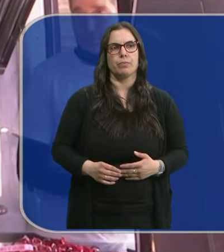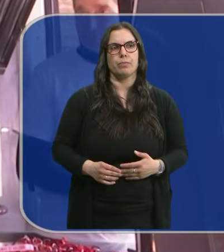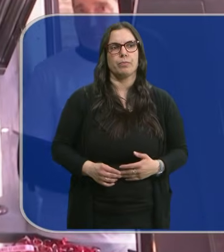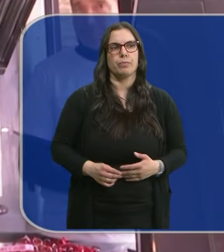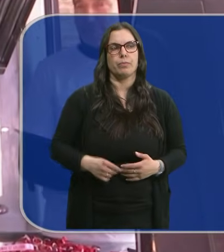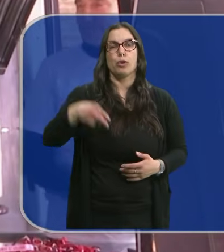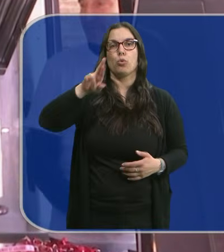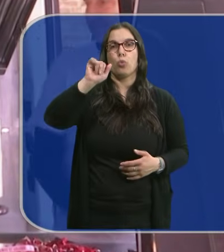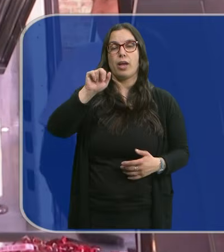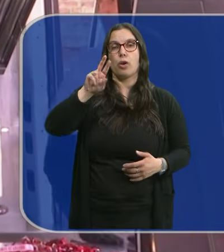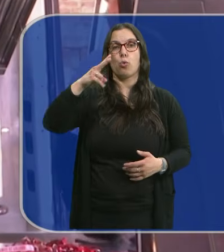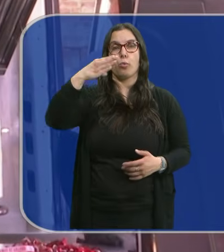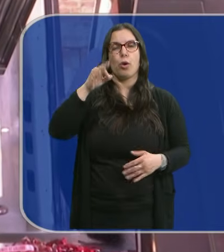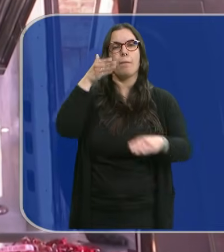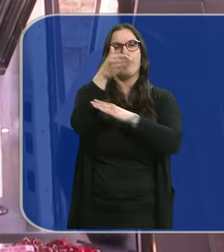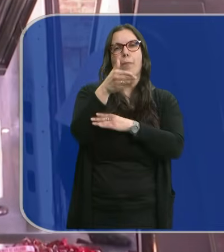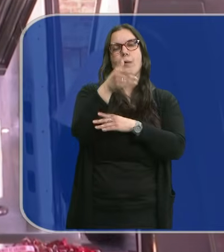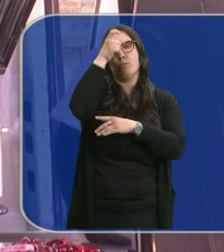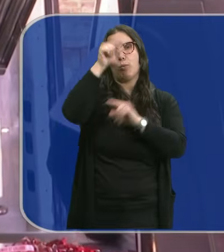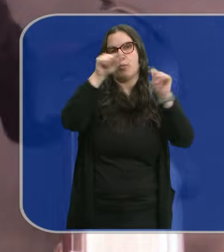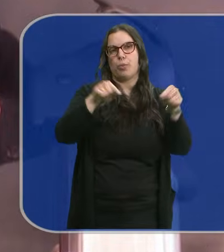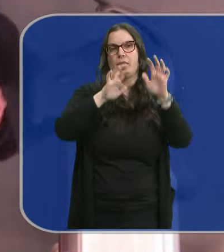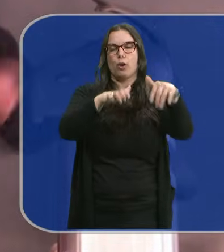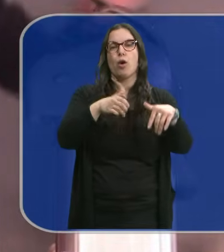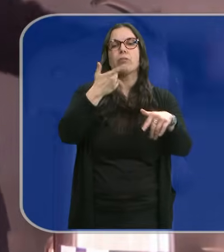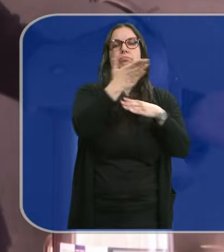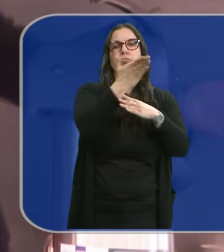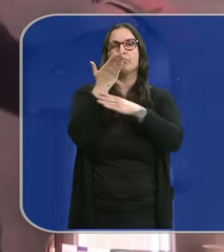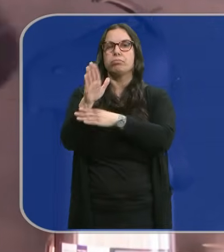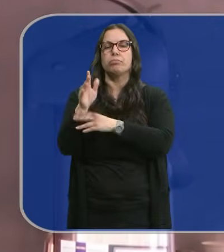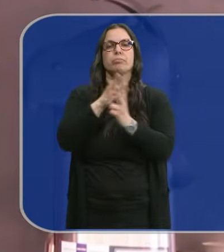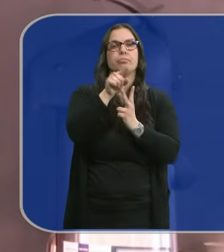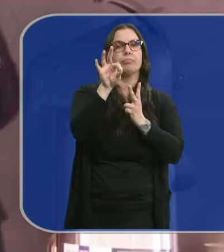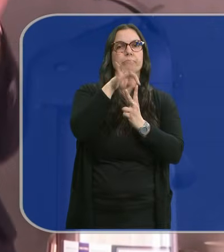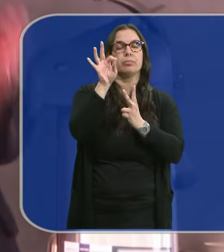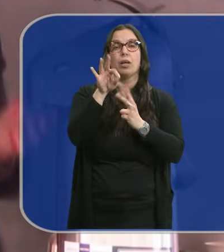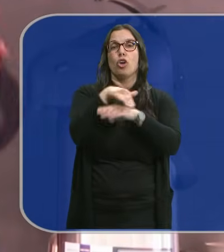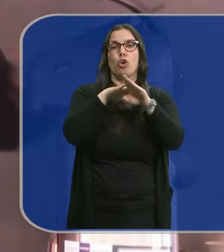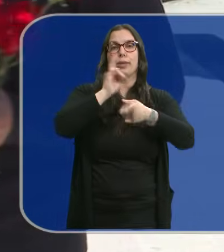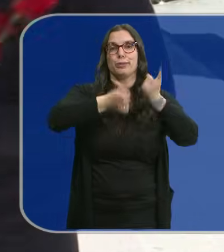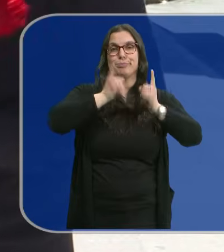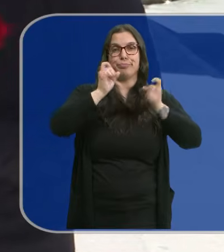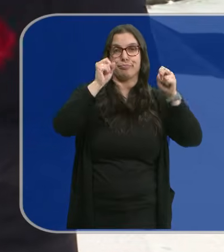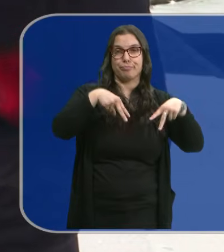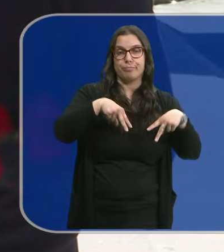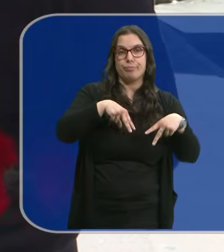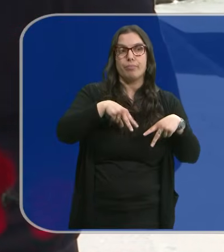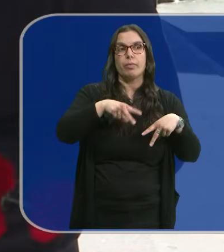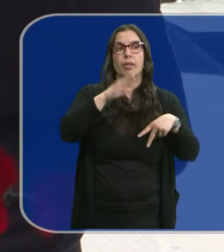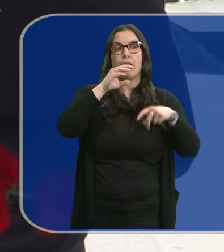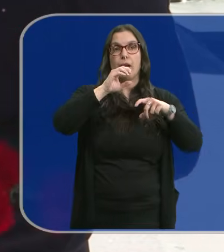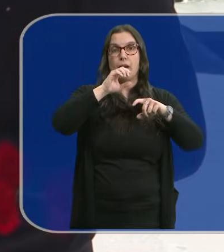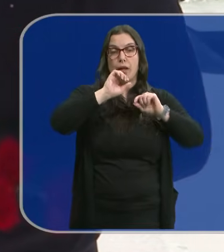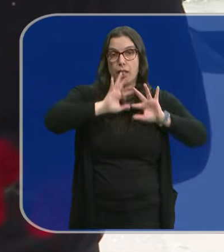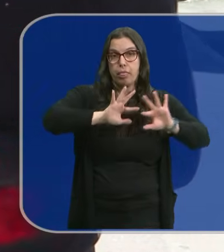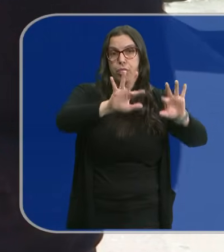Nuria Rubio ha visitado Cistierna, en León, y allí ha planteado 2 opciones para este domingo: la continuidad del desgobierno, dice, de Mañueco y del abandono que ha tenido con provincias